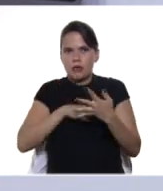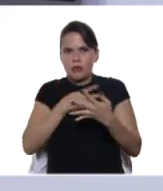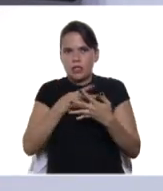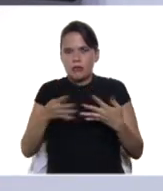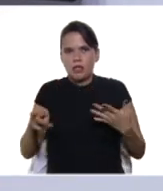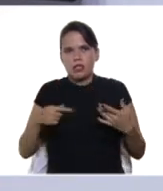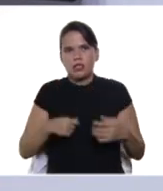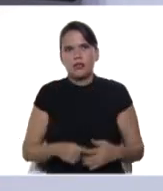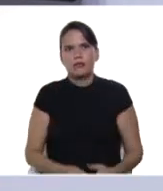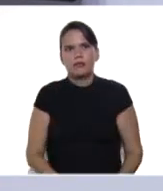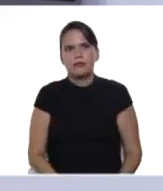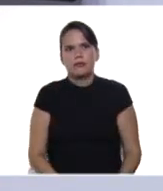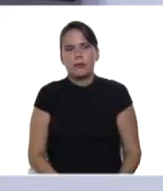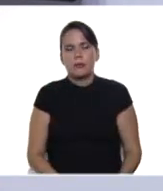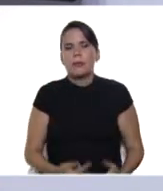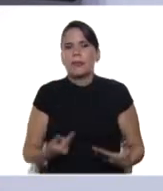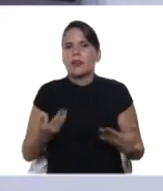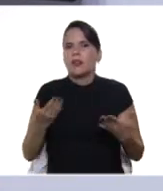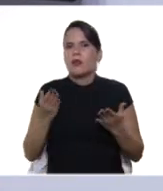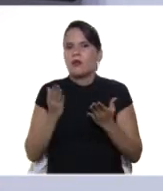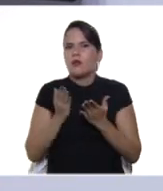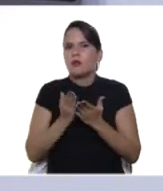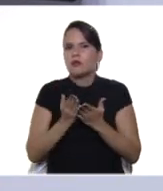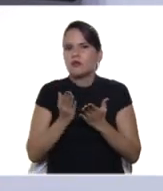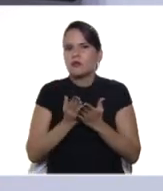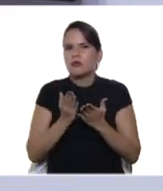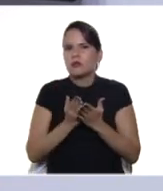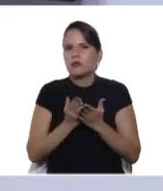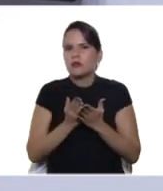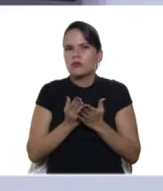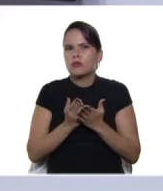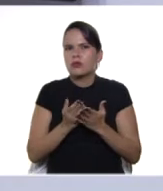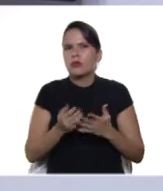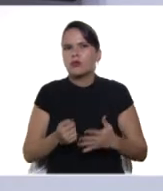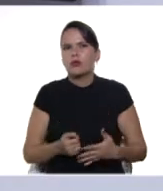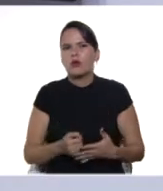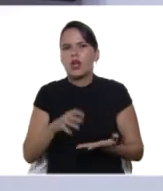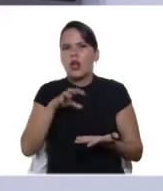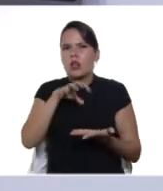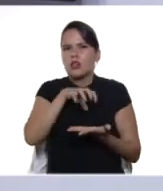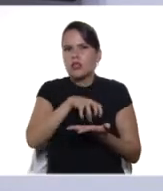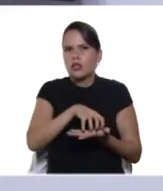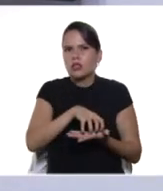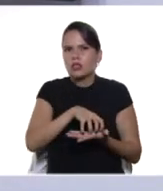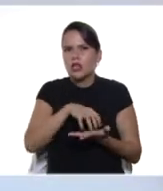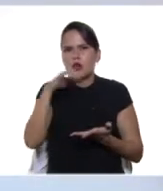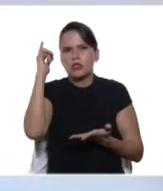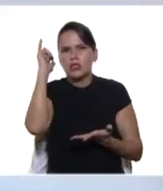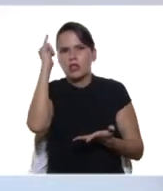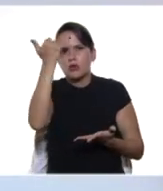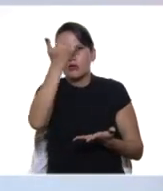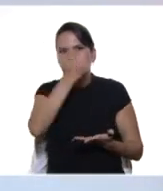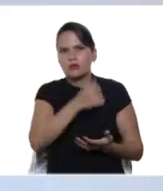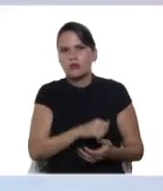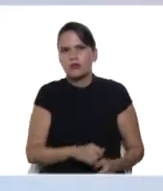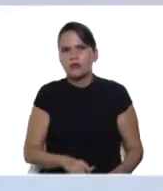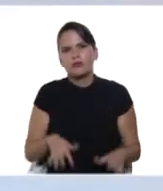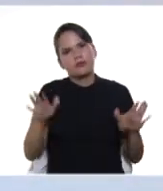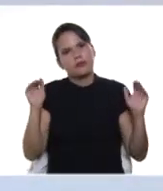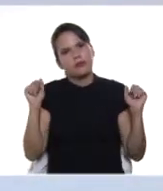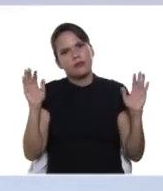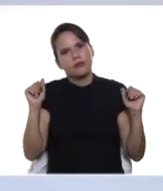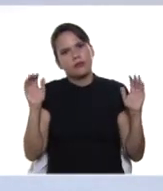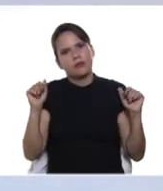Es enviado por la Unidad Educativa Parque Leonor Bernabó del Estado Yaracuy. Hasta la